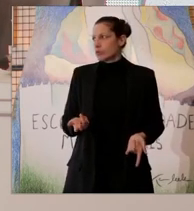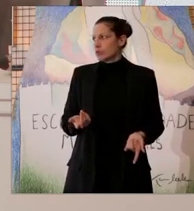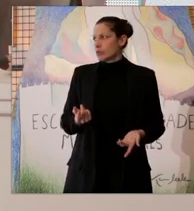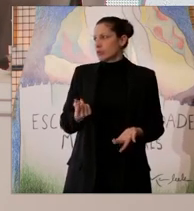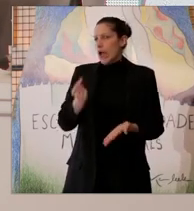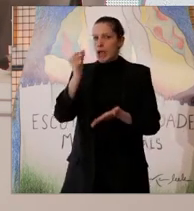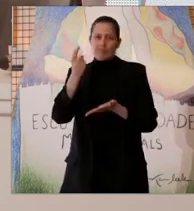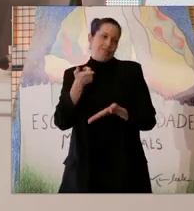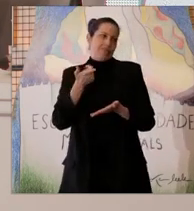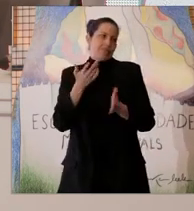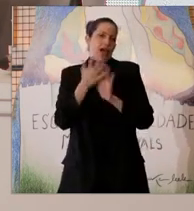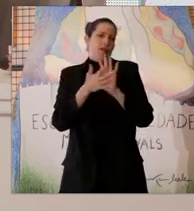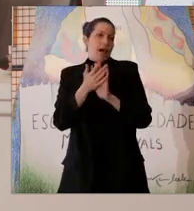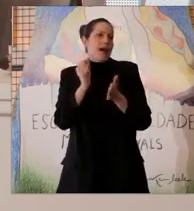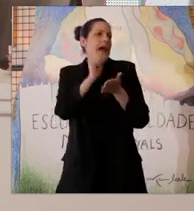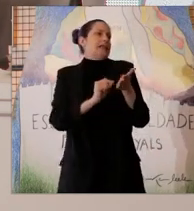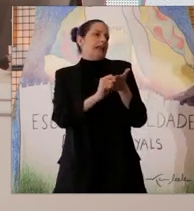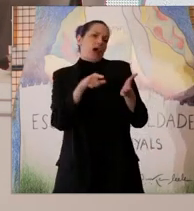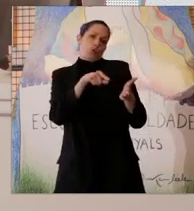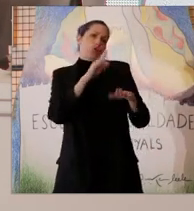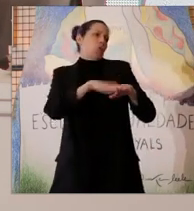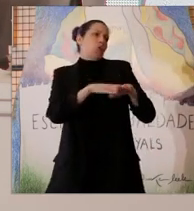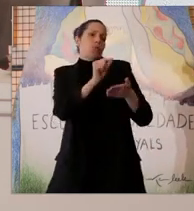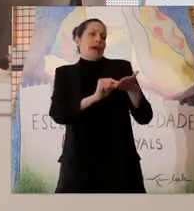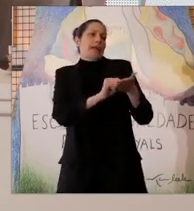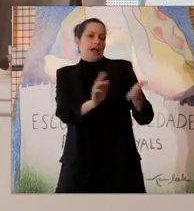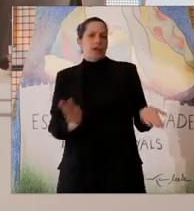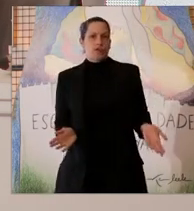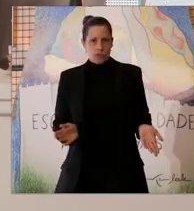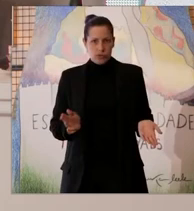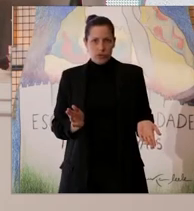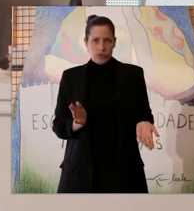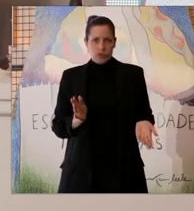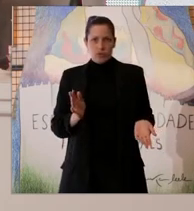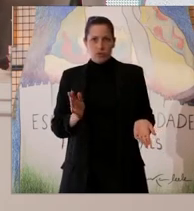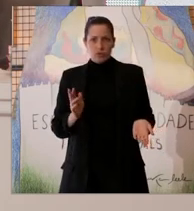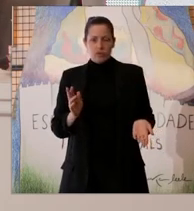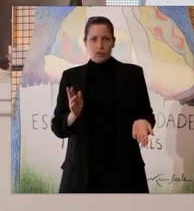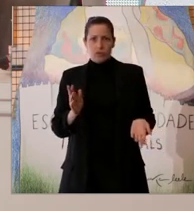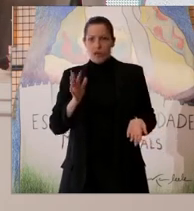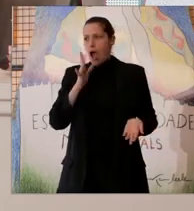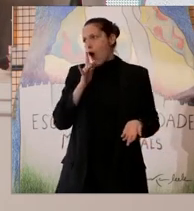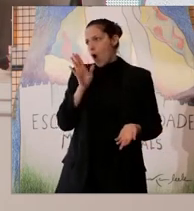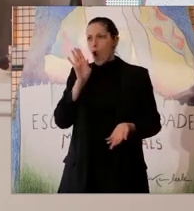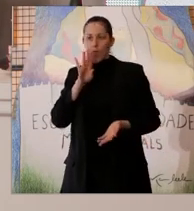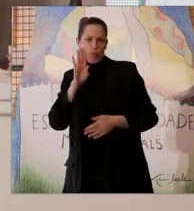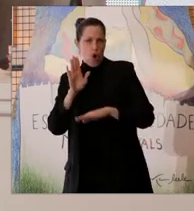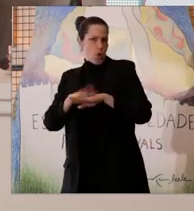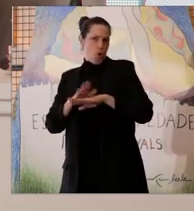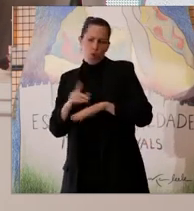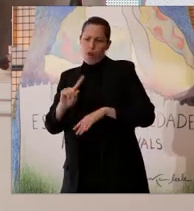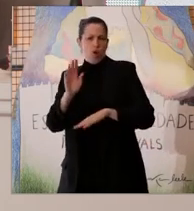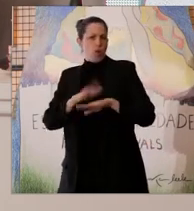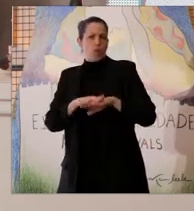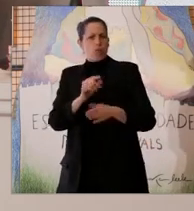endia gitana y en realidad el problema es ese que si ahora va a ser el porno y yo no voy a poder ver lo que me dé la gana Que si no sé qué